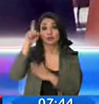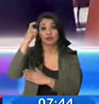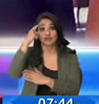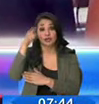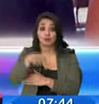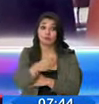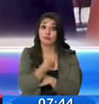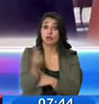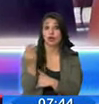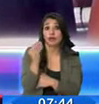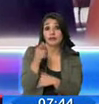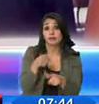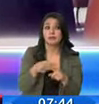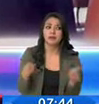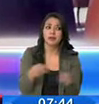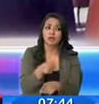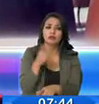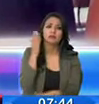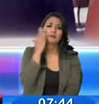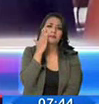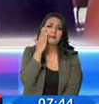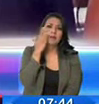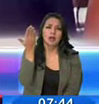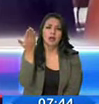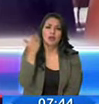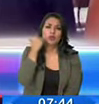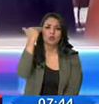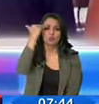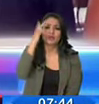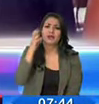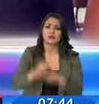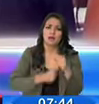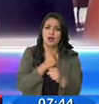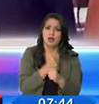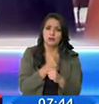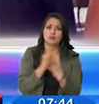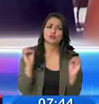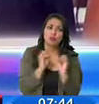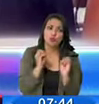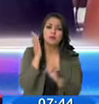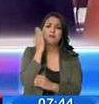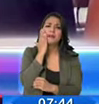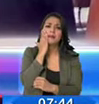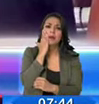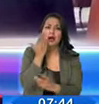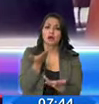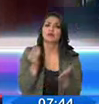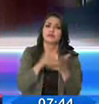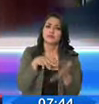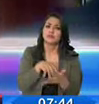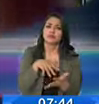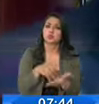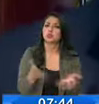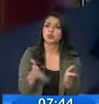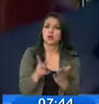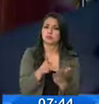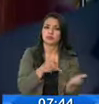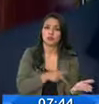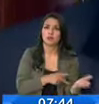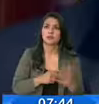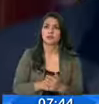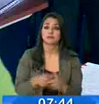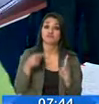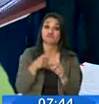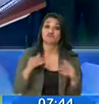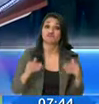gente joven, más no para madres a partir de los 30 años o para madres que hemos retomado los estudios. Para el magíster Edgar Muñoz,